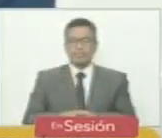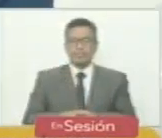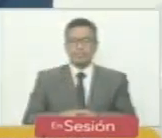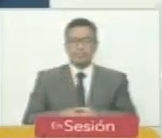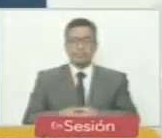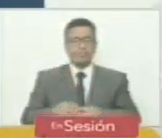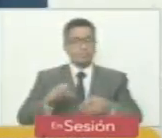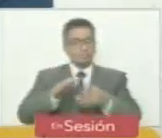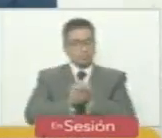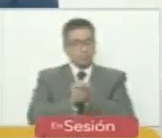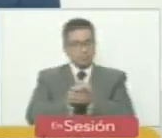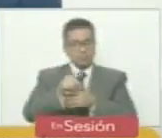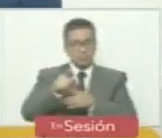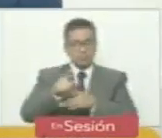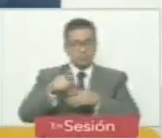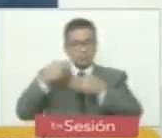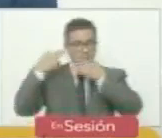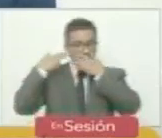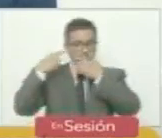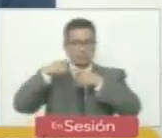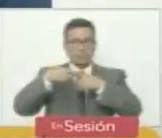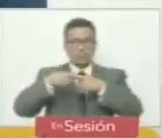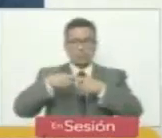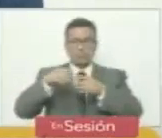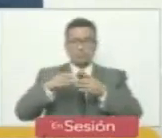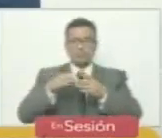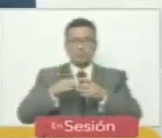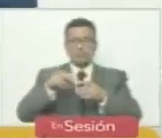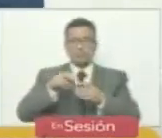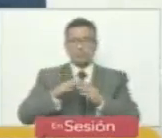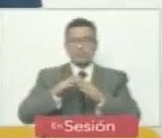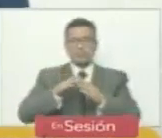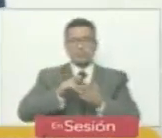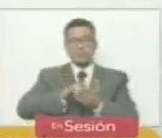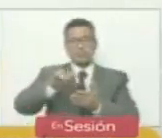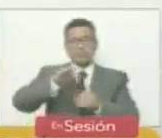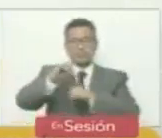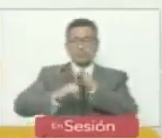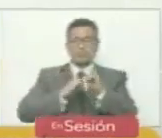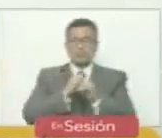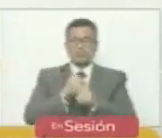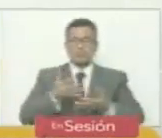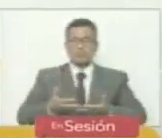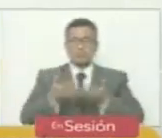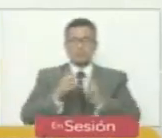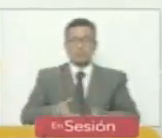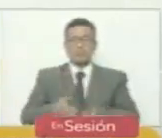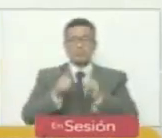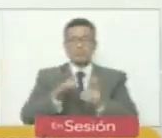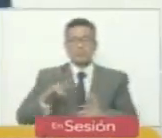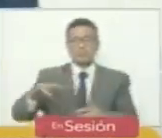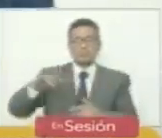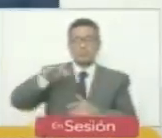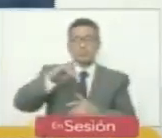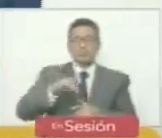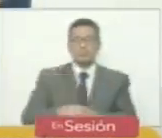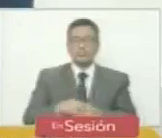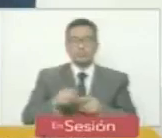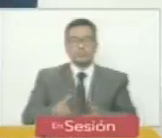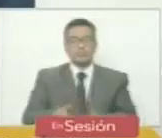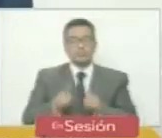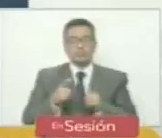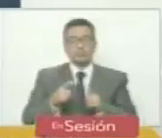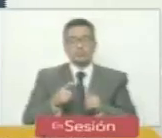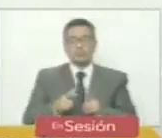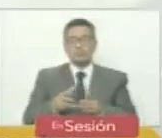cómplice de terrorismo la Agencia Aeronáutica Internacional, que otorgó los permisos al avión, que otorgó todos